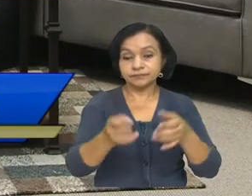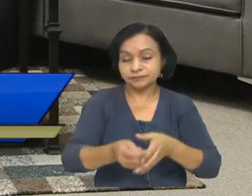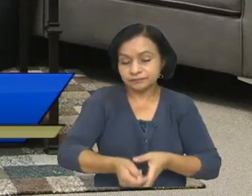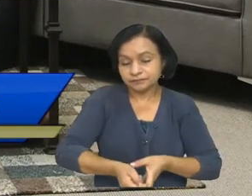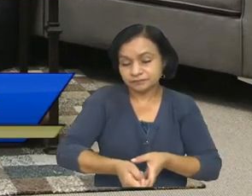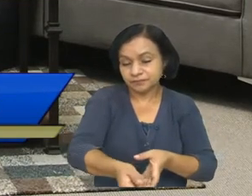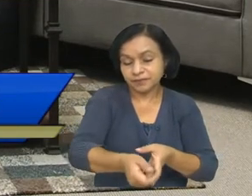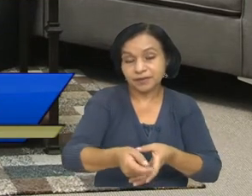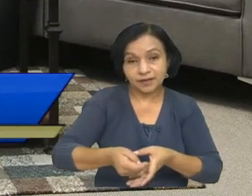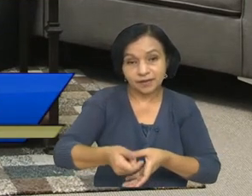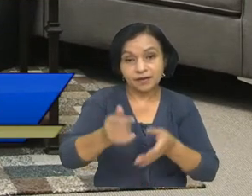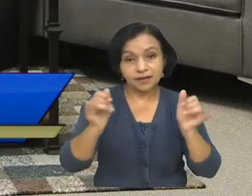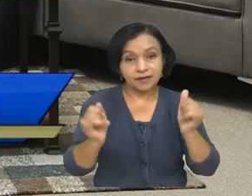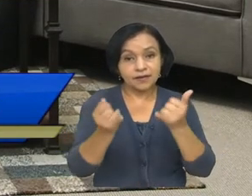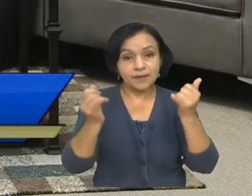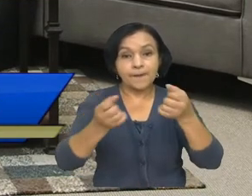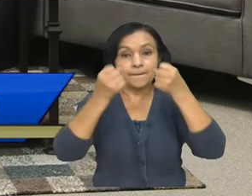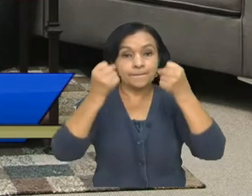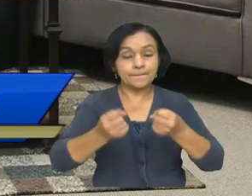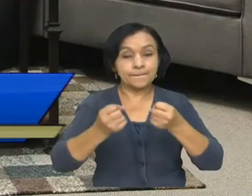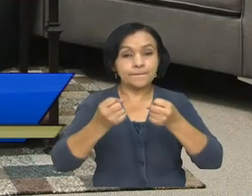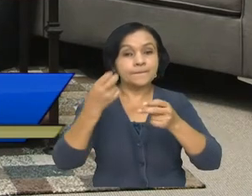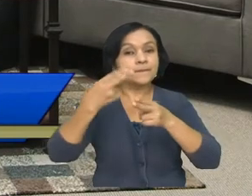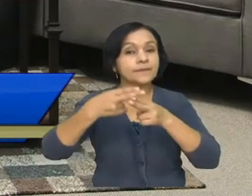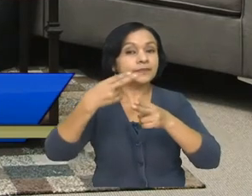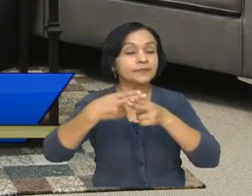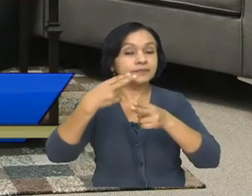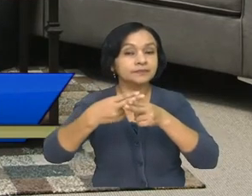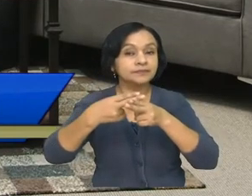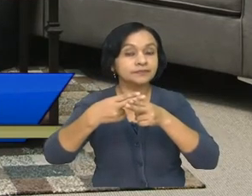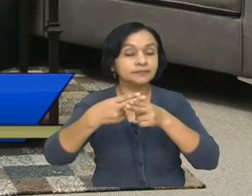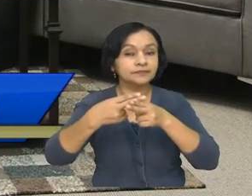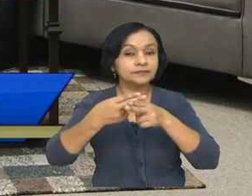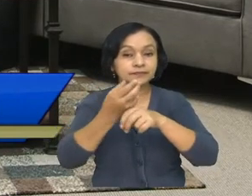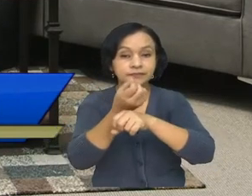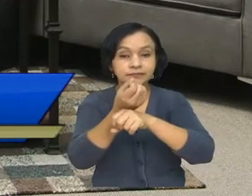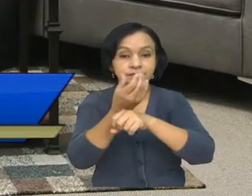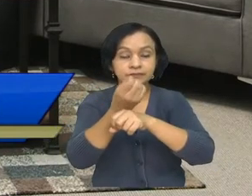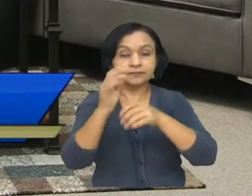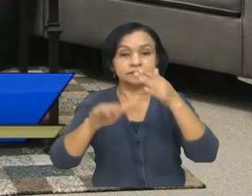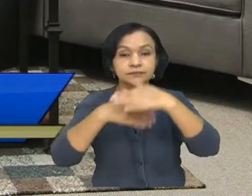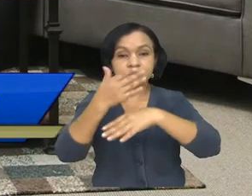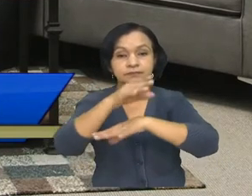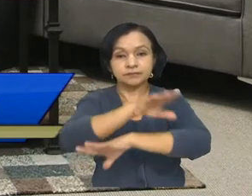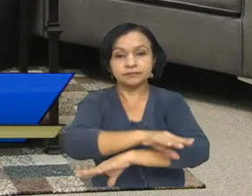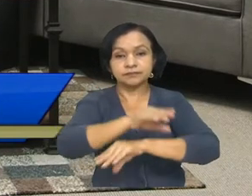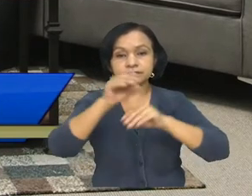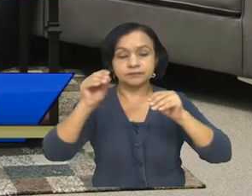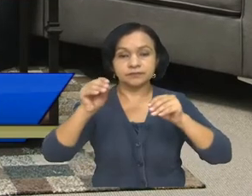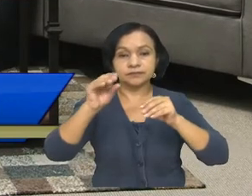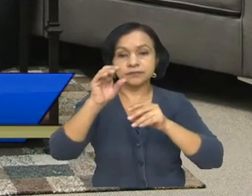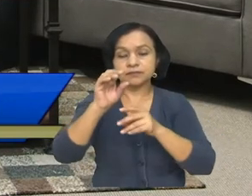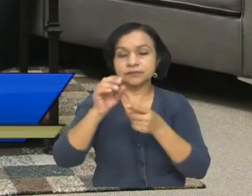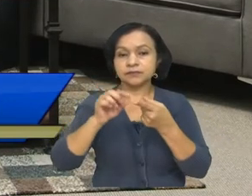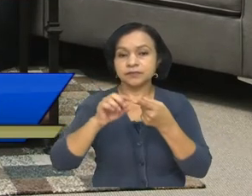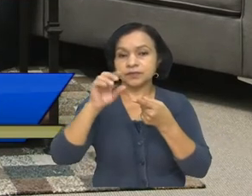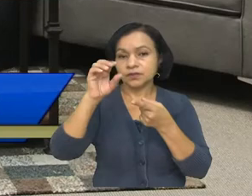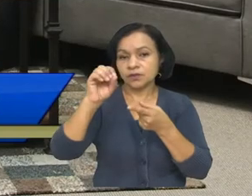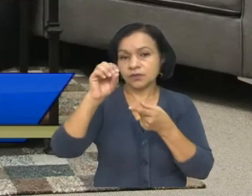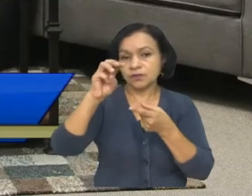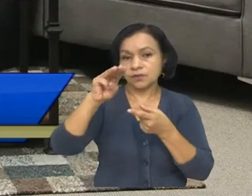eso, el compañero se llama, que después fue alcalde de Jinotega, Homero Guatemala. Homero